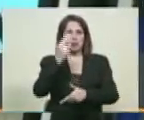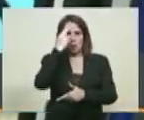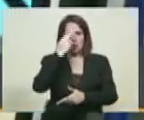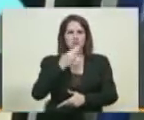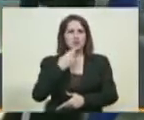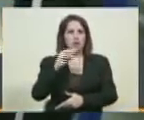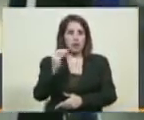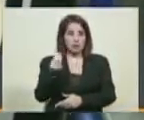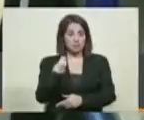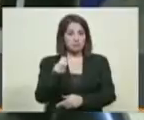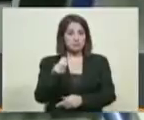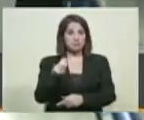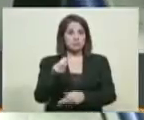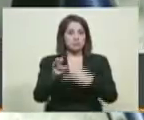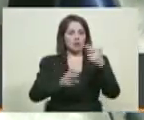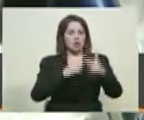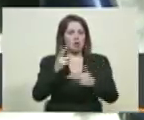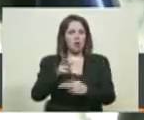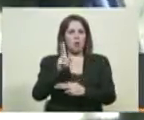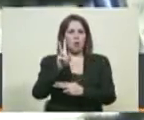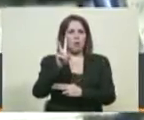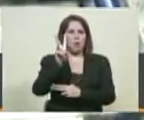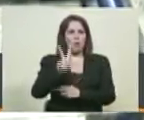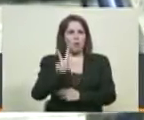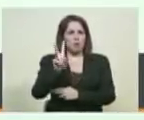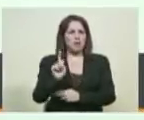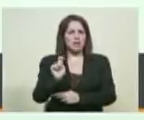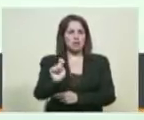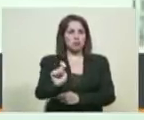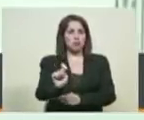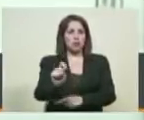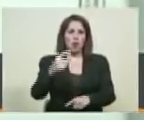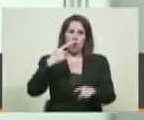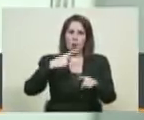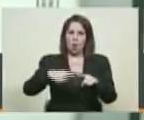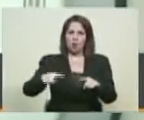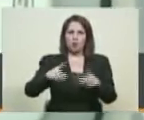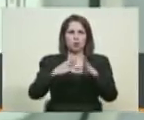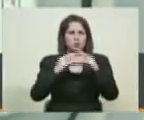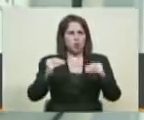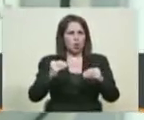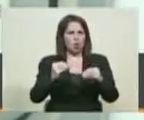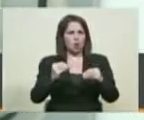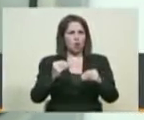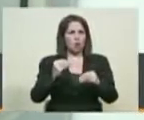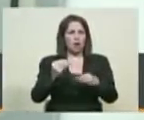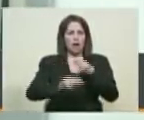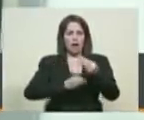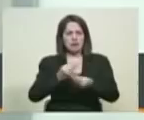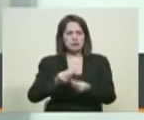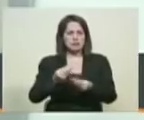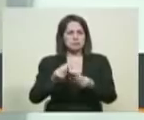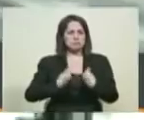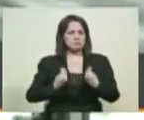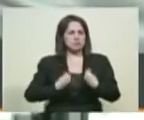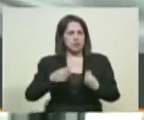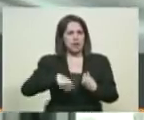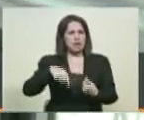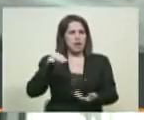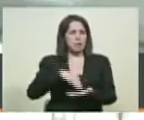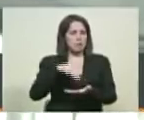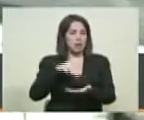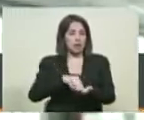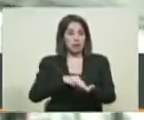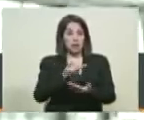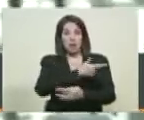ferrocarril de los Correcto. Valles del Tuy, como es el metro de Caracas, que también hace vida en Miranda. O sea, retroalimenta los